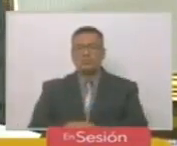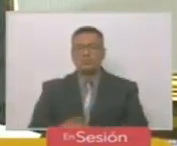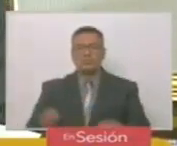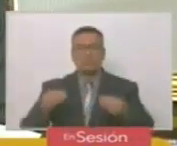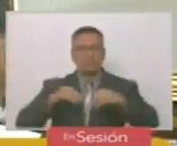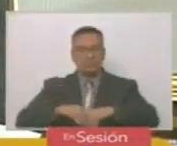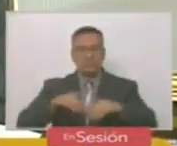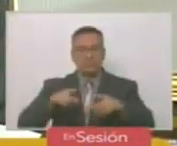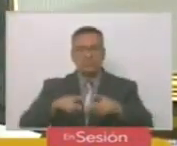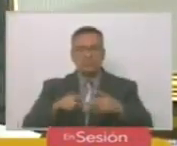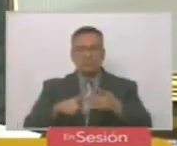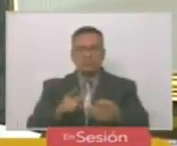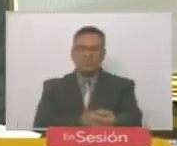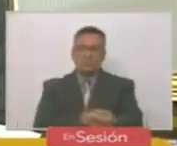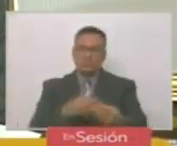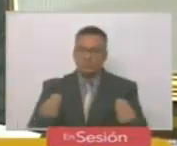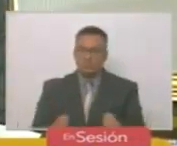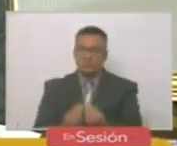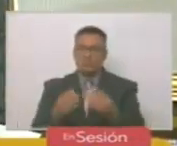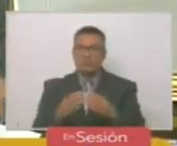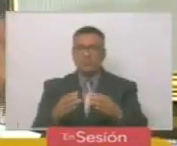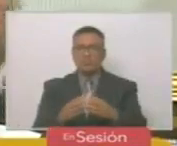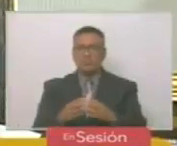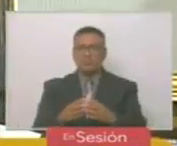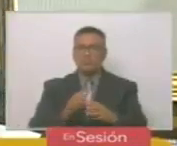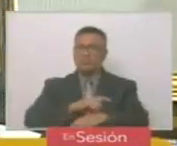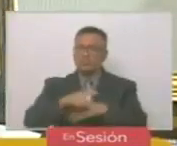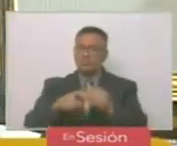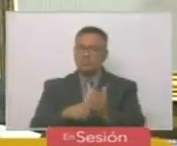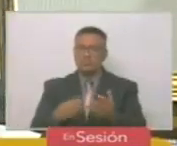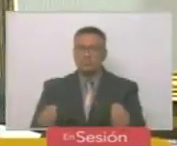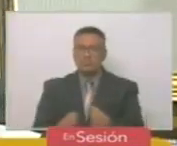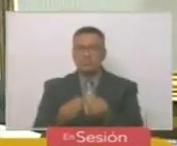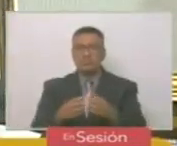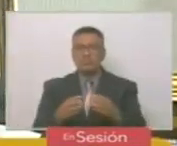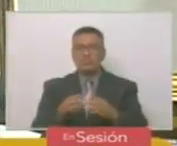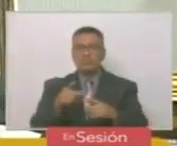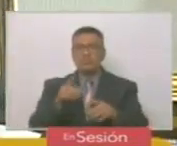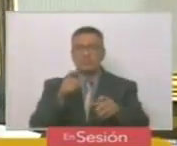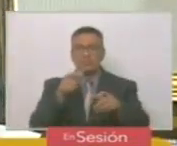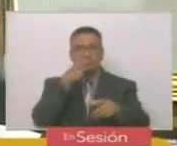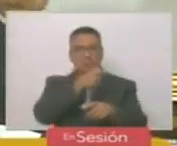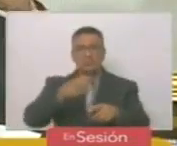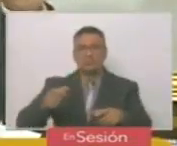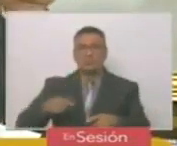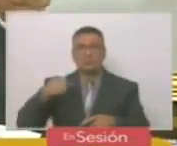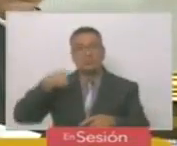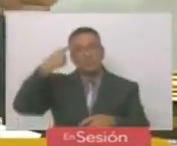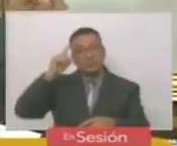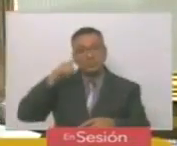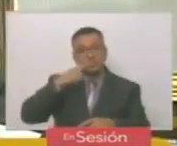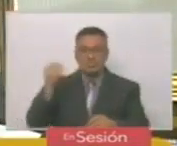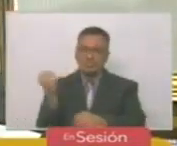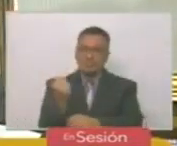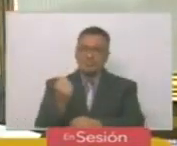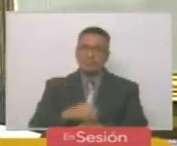confluencia, la hermandad, la complementariedad entre los pueblos. Aquellos que nos han